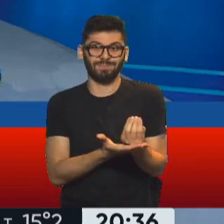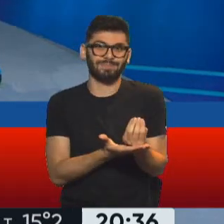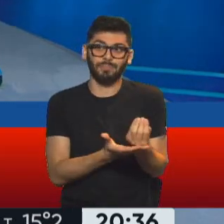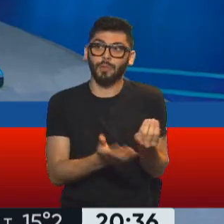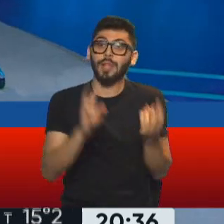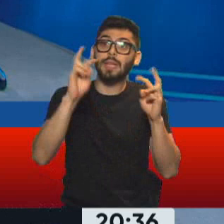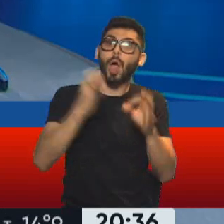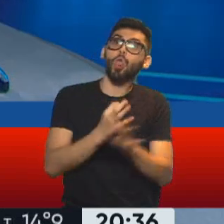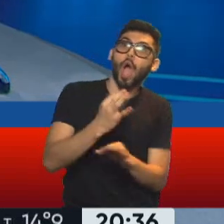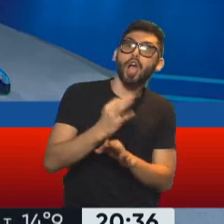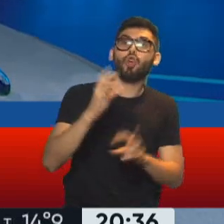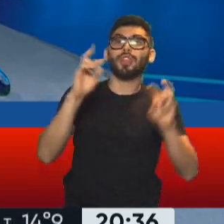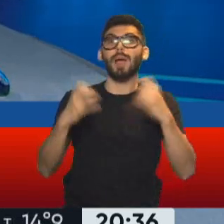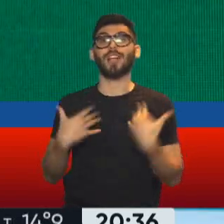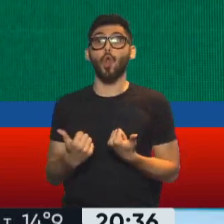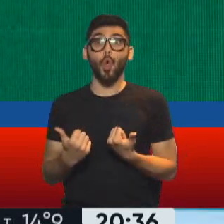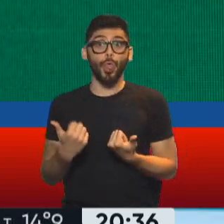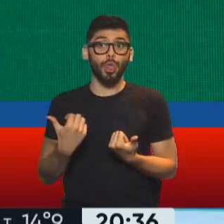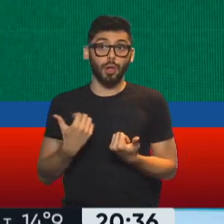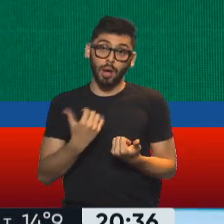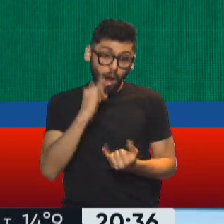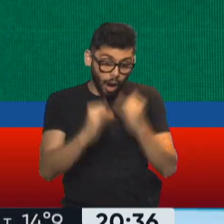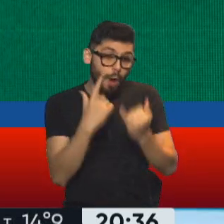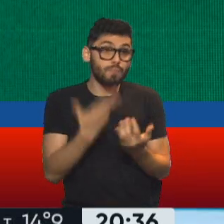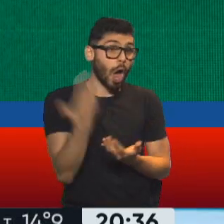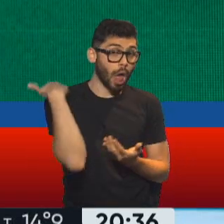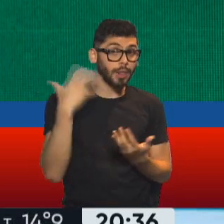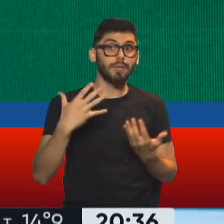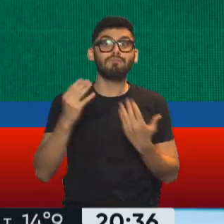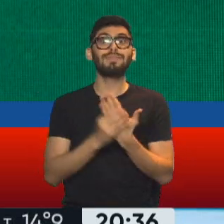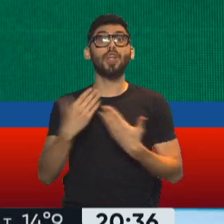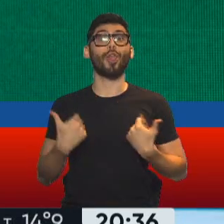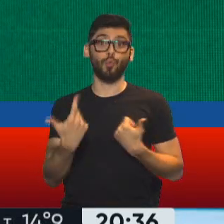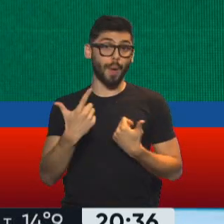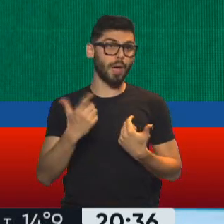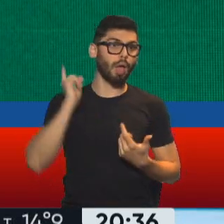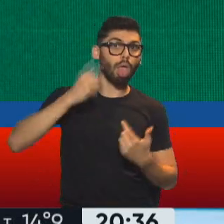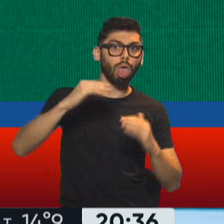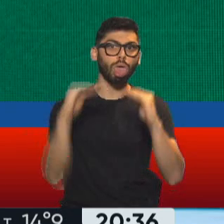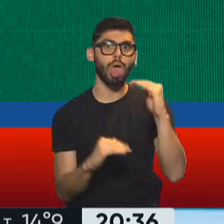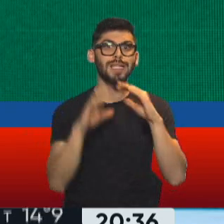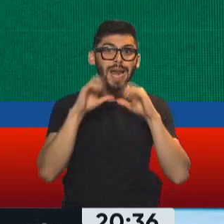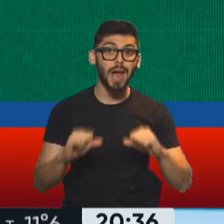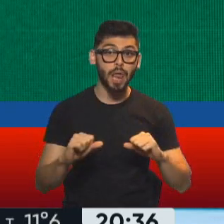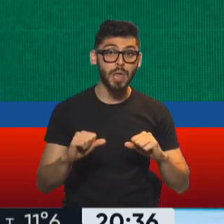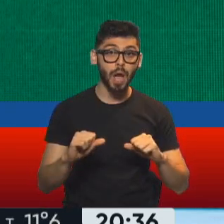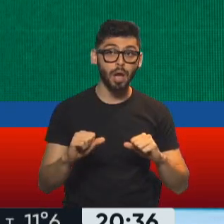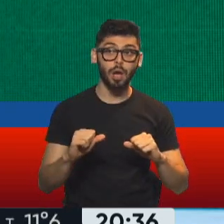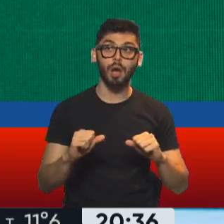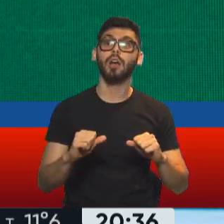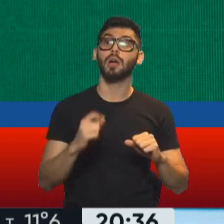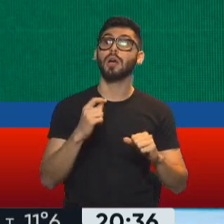por qué no hubo un Ministerio de Salud en su momento, que hubiera pasado una pandemia sin un Ministerio de Salud, por qué terminó tan endeudado el país. Digo, si va a debatir de